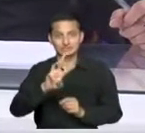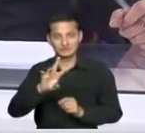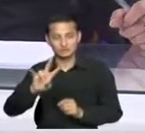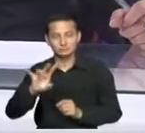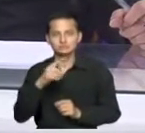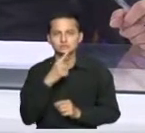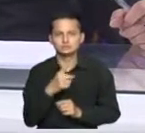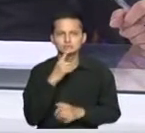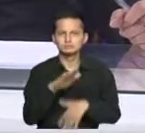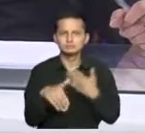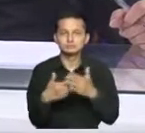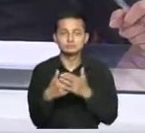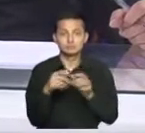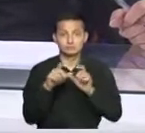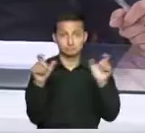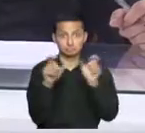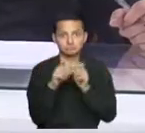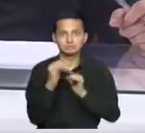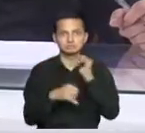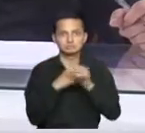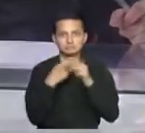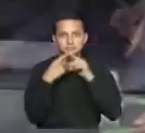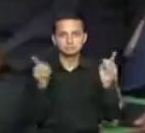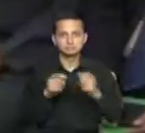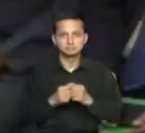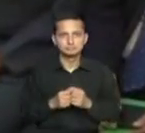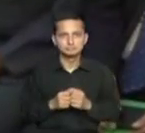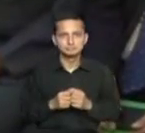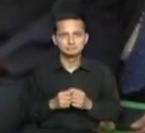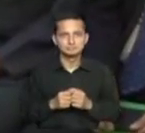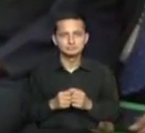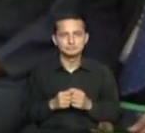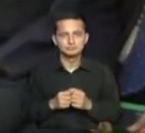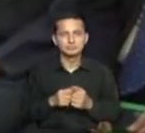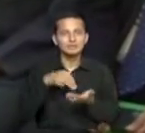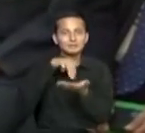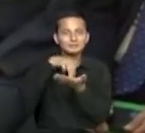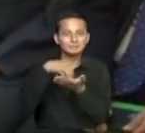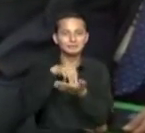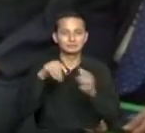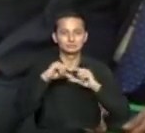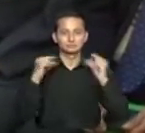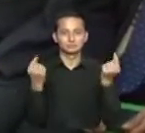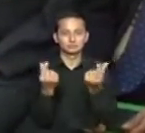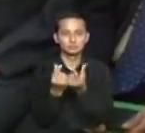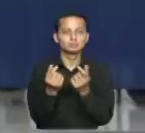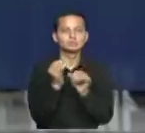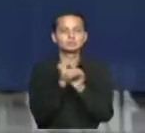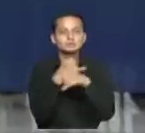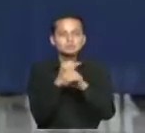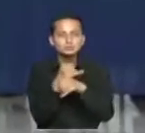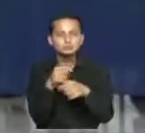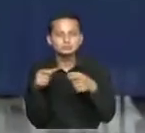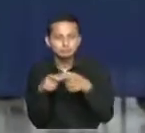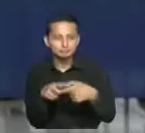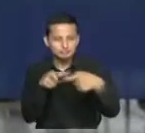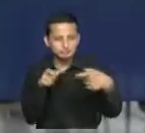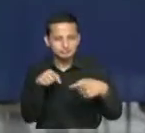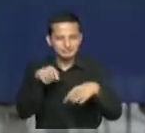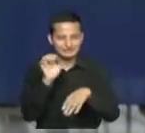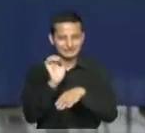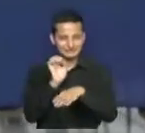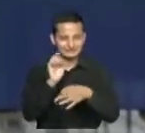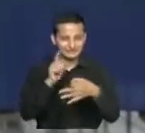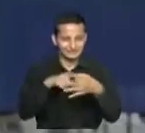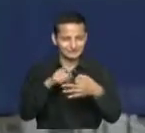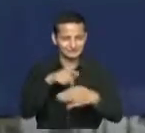abre paso en el mercado internacional. Los miembros de la Cámara de la Pequeña y Mediana Industria de Pichincha, CAPEIPI,